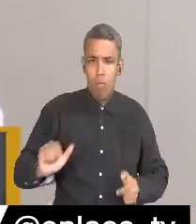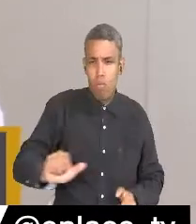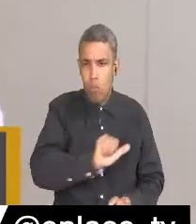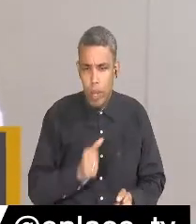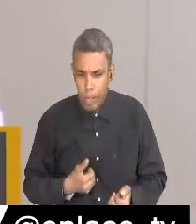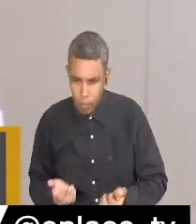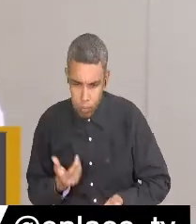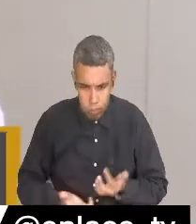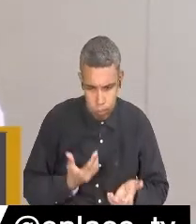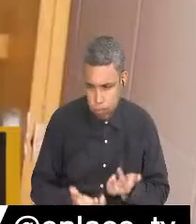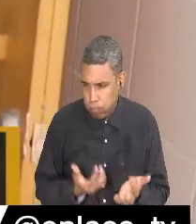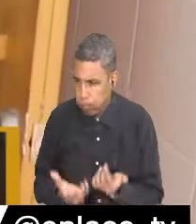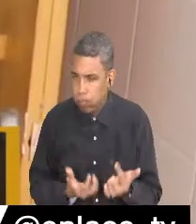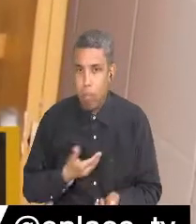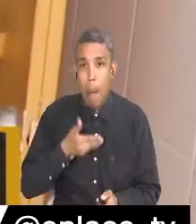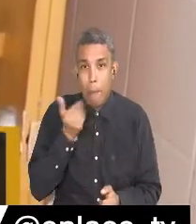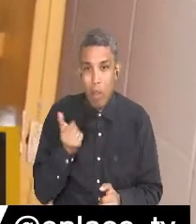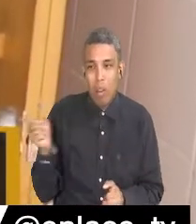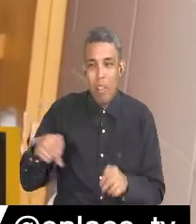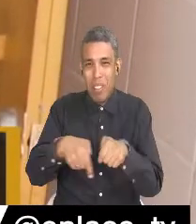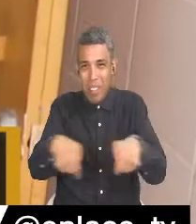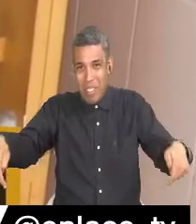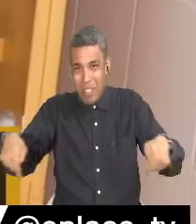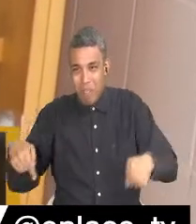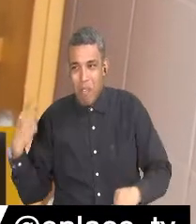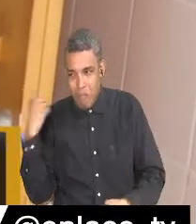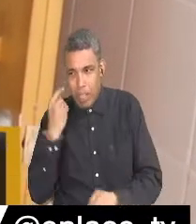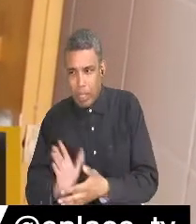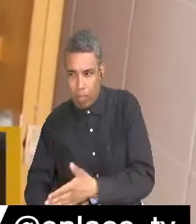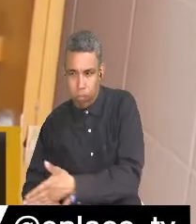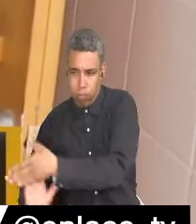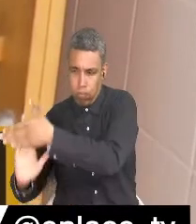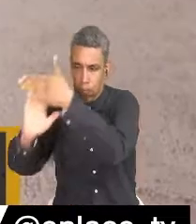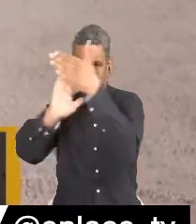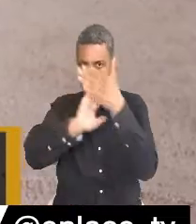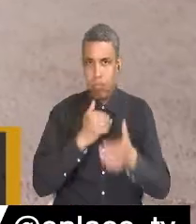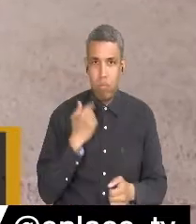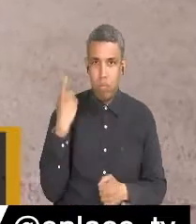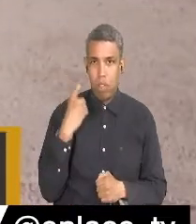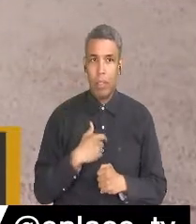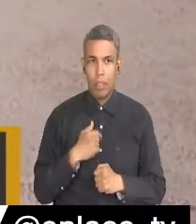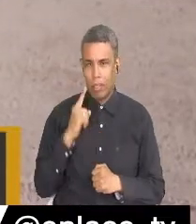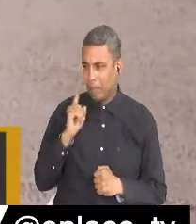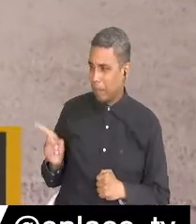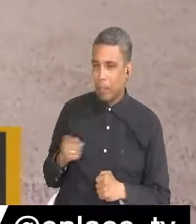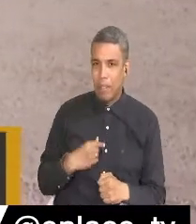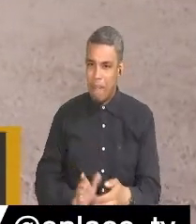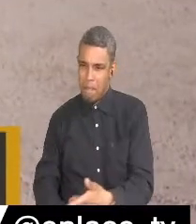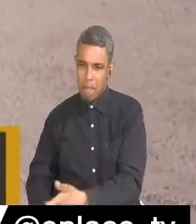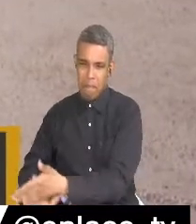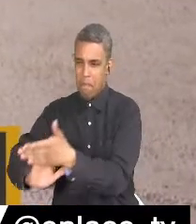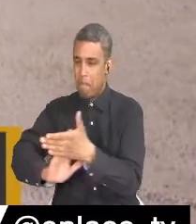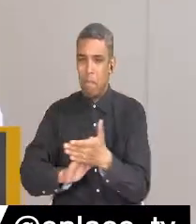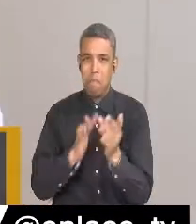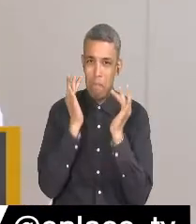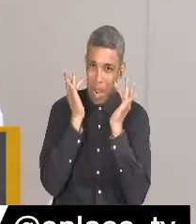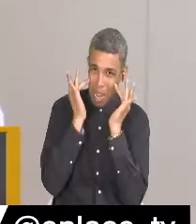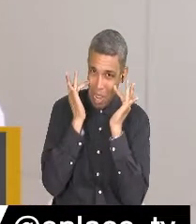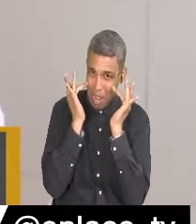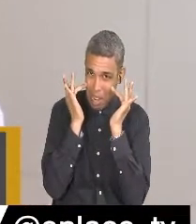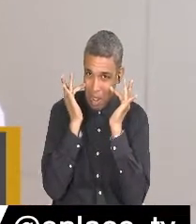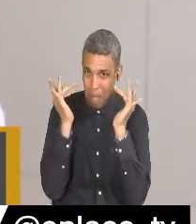necesitamos hacer unas adecuaciones. Una primera inspección muestra que debe adecuarse el sitio escogido para garantizar seguridad e higiene del procesado allí. Aquí ya nos